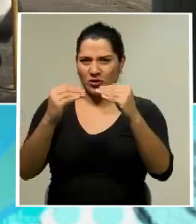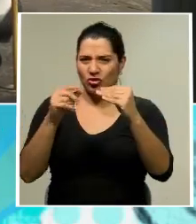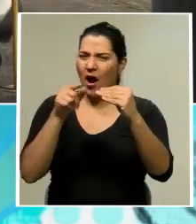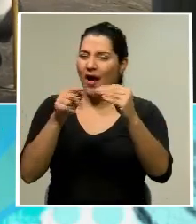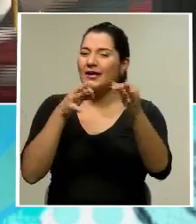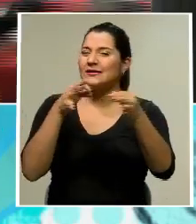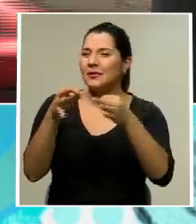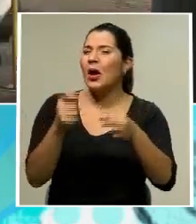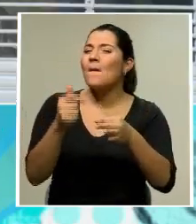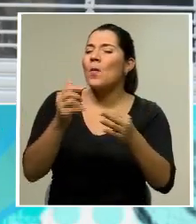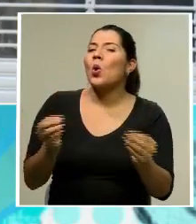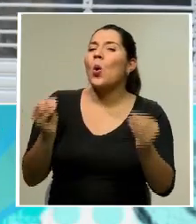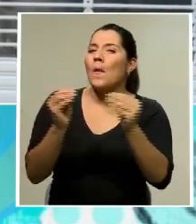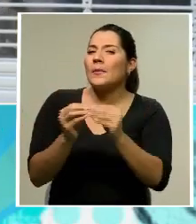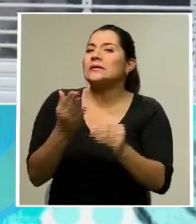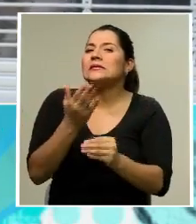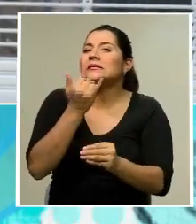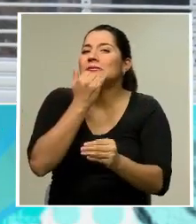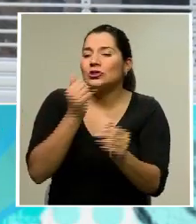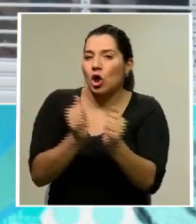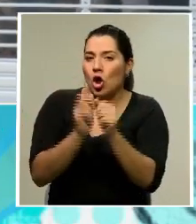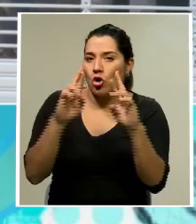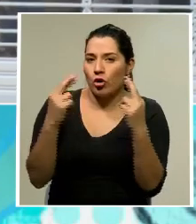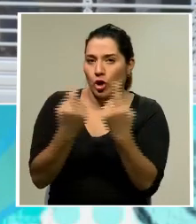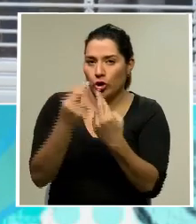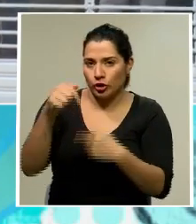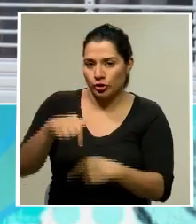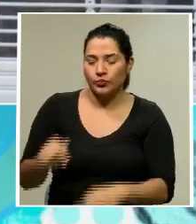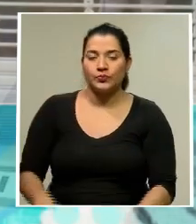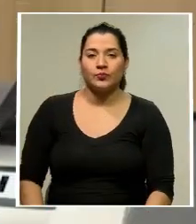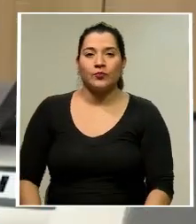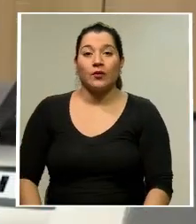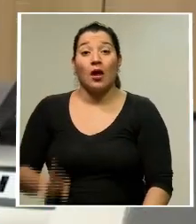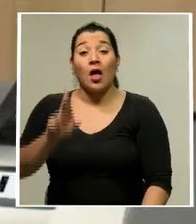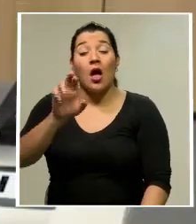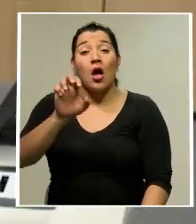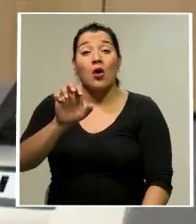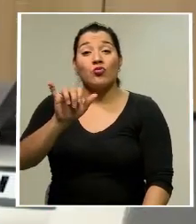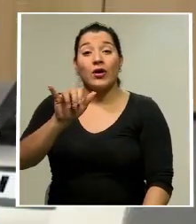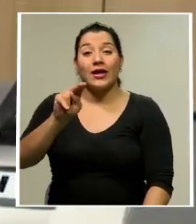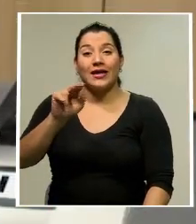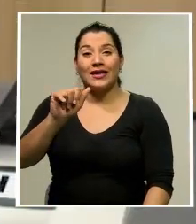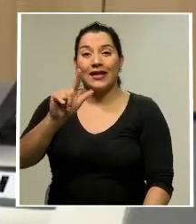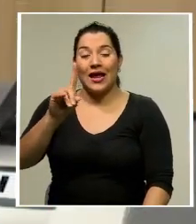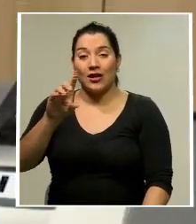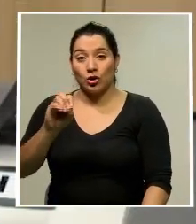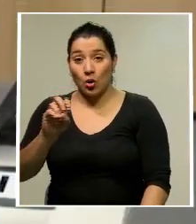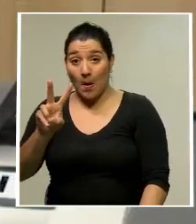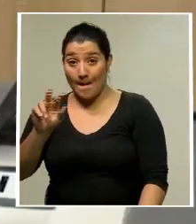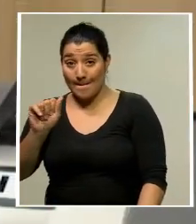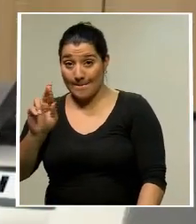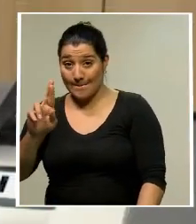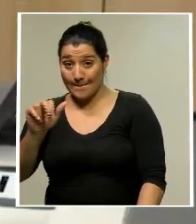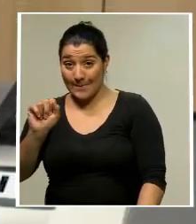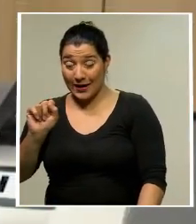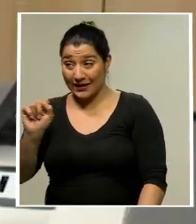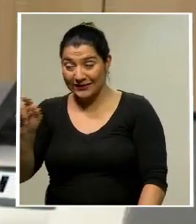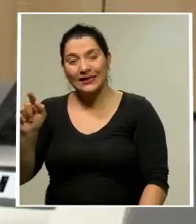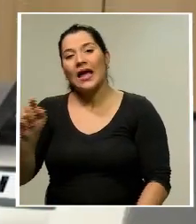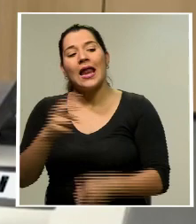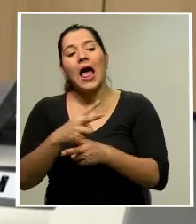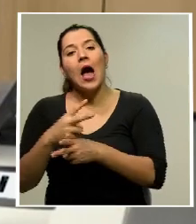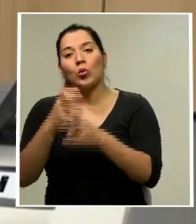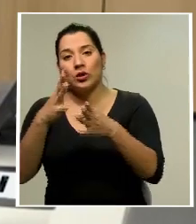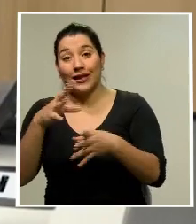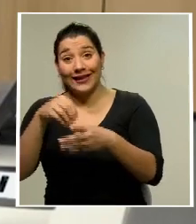más lo que fue esta comparecencia. Reinaldo Vargas, auditor del Consejo Nacional de Vialidad, conocido por todos como